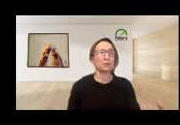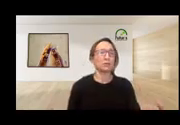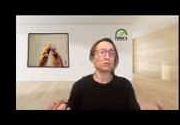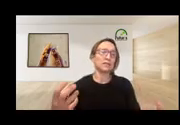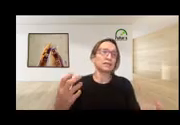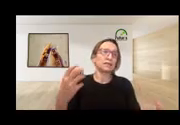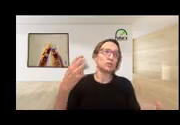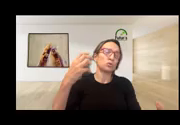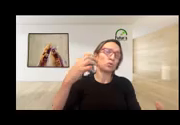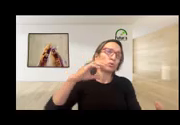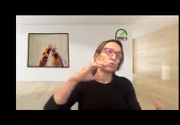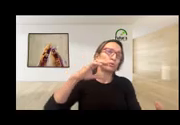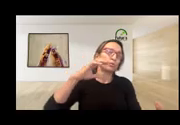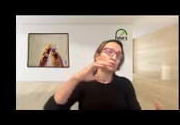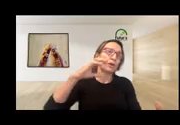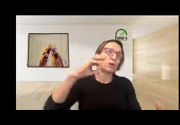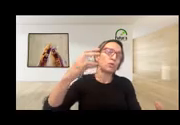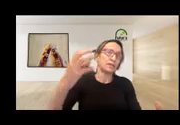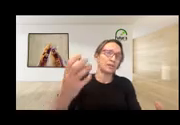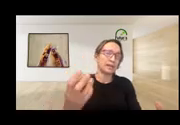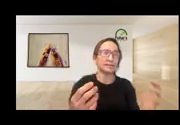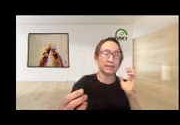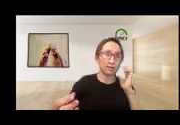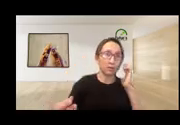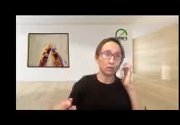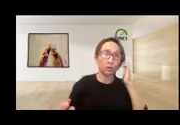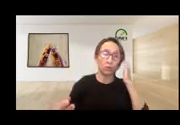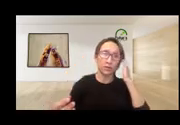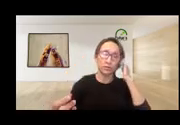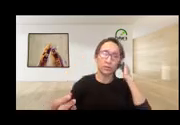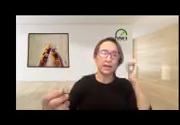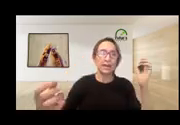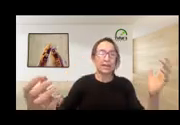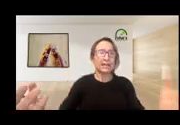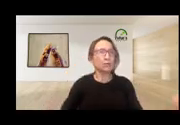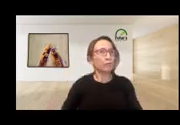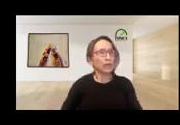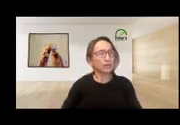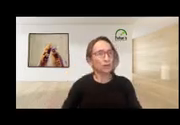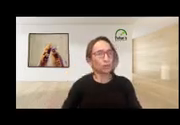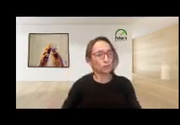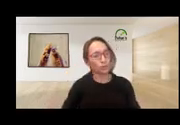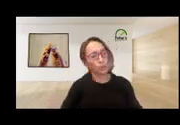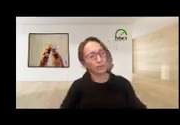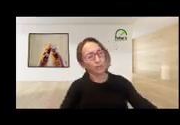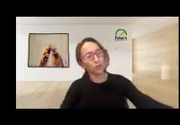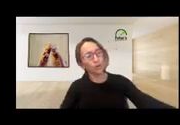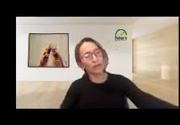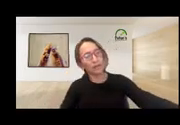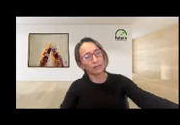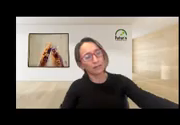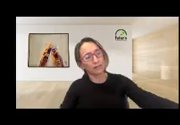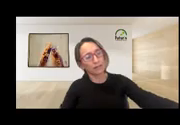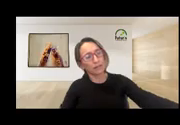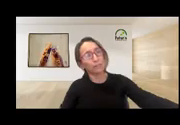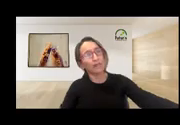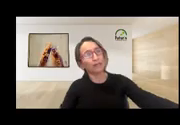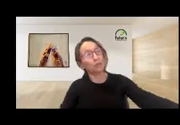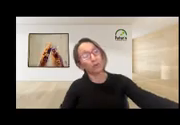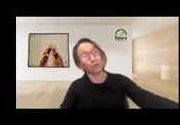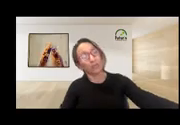oxígeno. Entonces es todo un trabajo que se hace con los huesos. Y eso fue, según nos cuenta